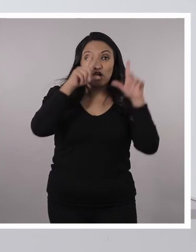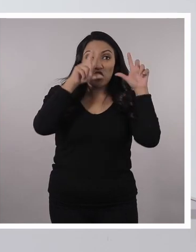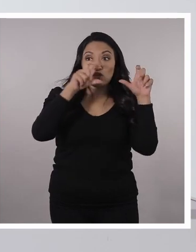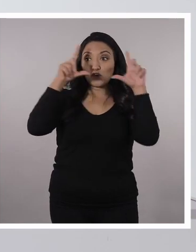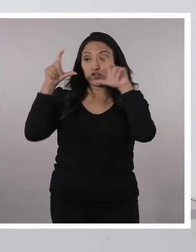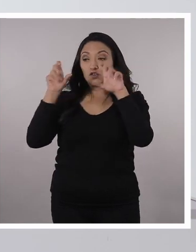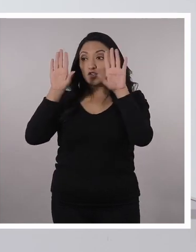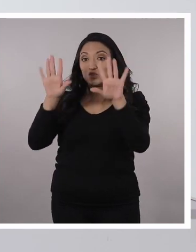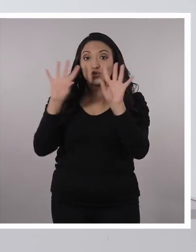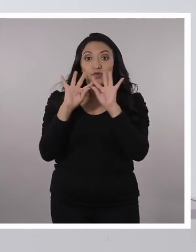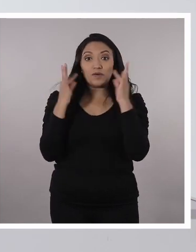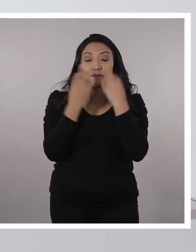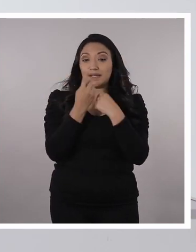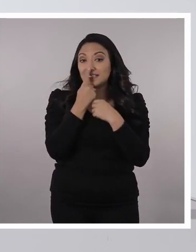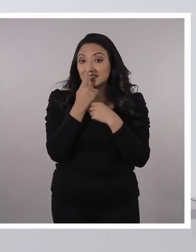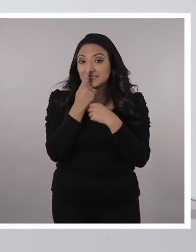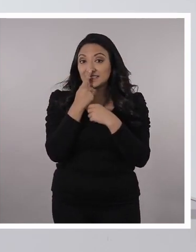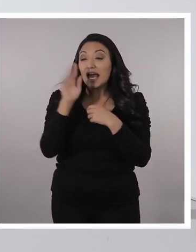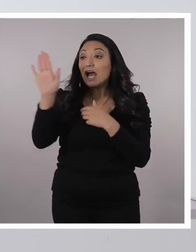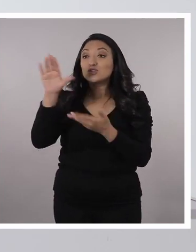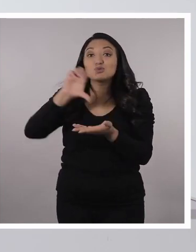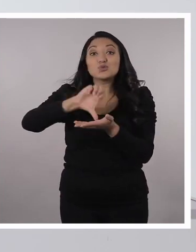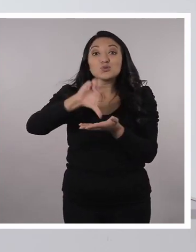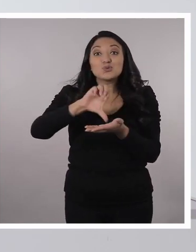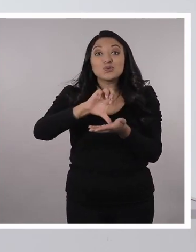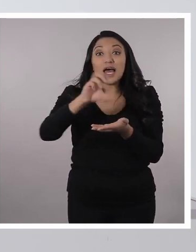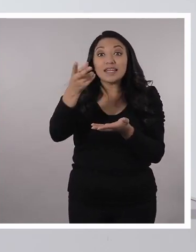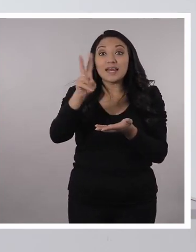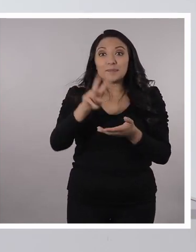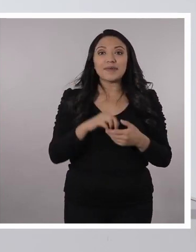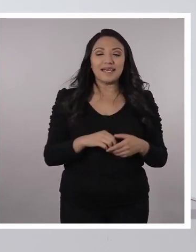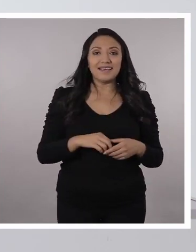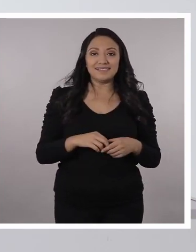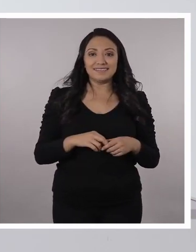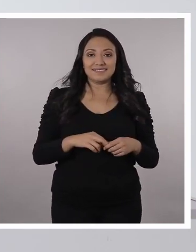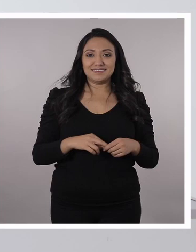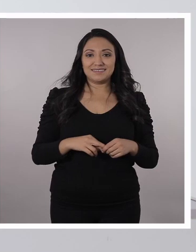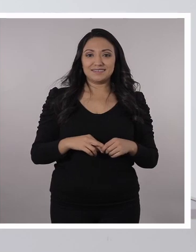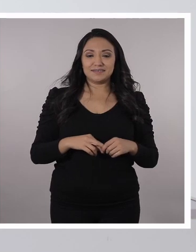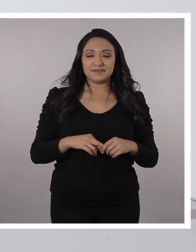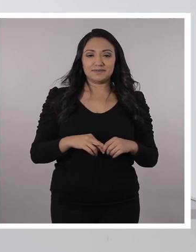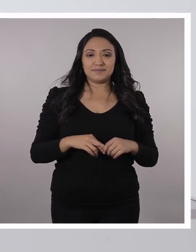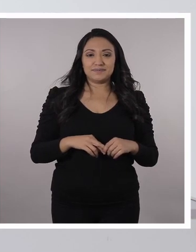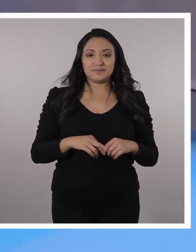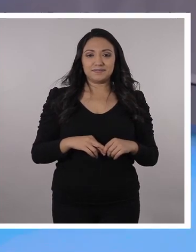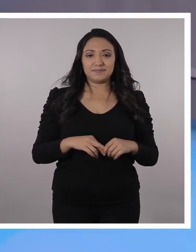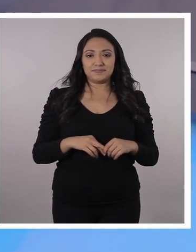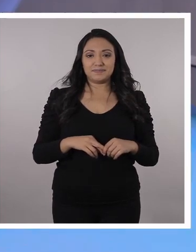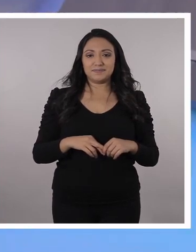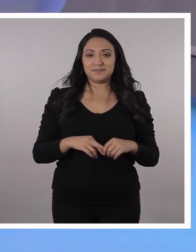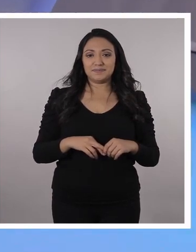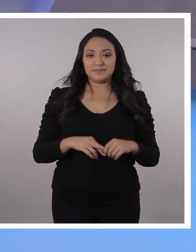tengo aquí unas fotos muy interesantes. Es la ciudad natal del profe Marcelo.